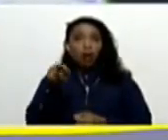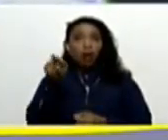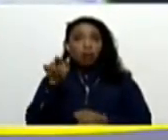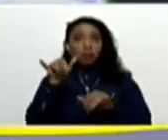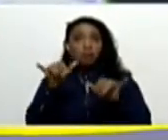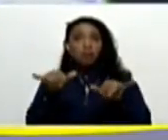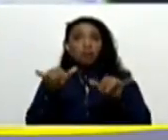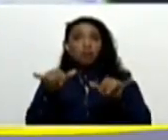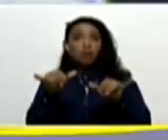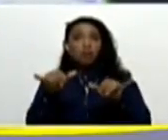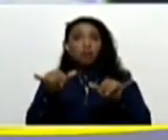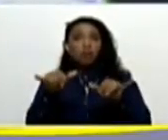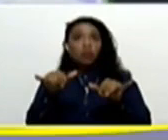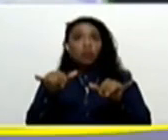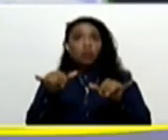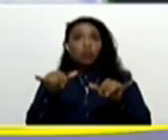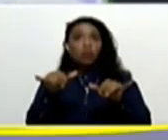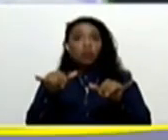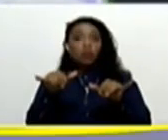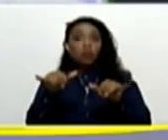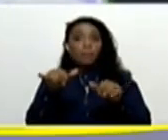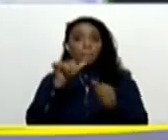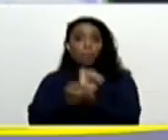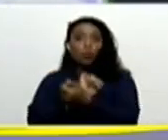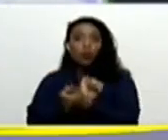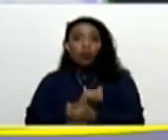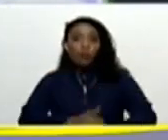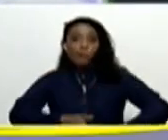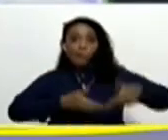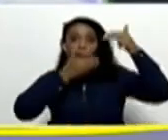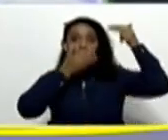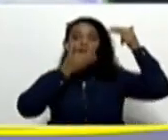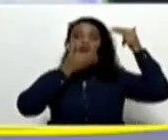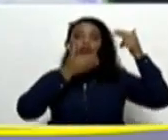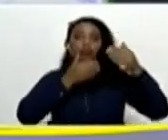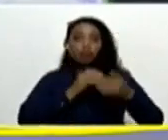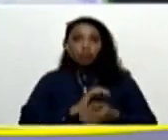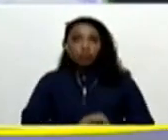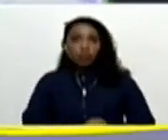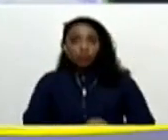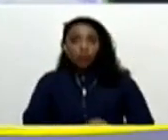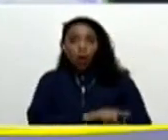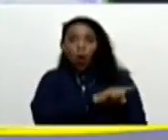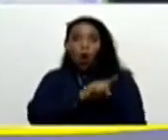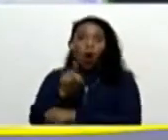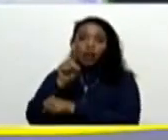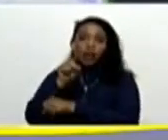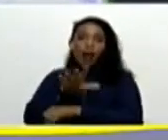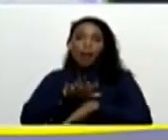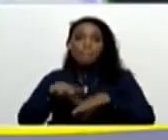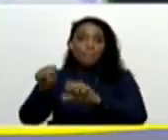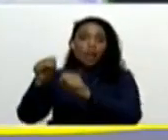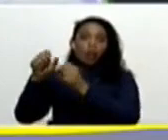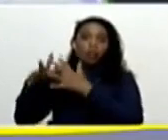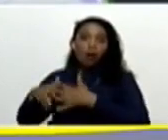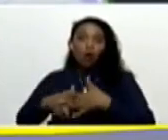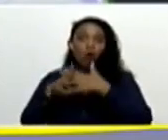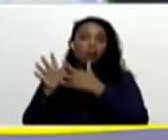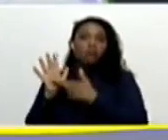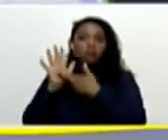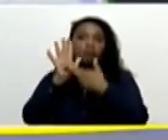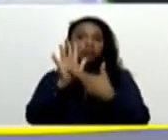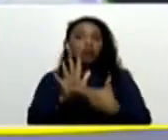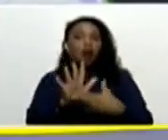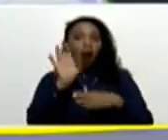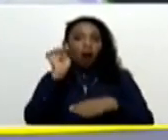mismo lo capturan por orden del Imperio Yanqui, representado por el